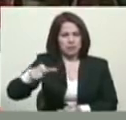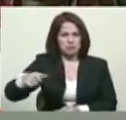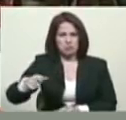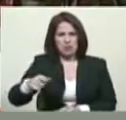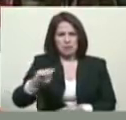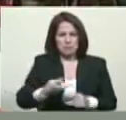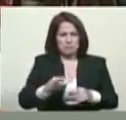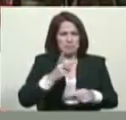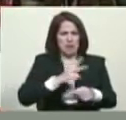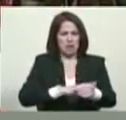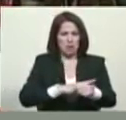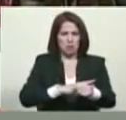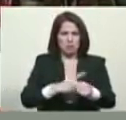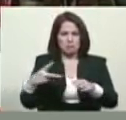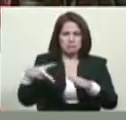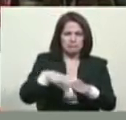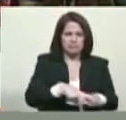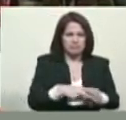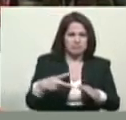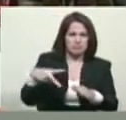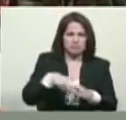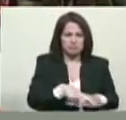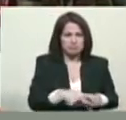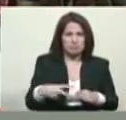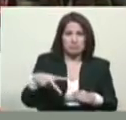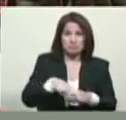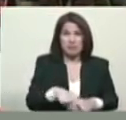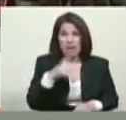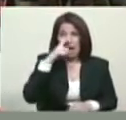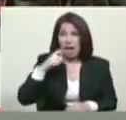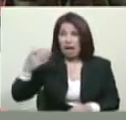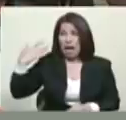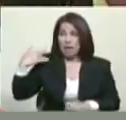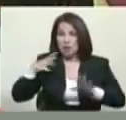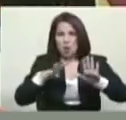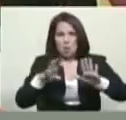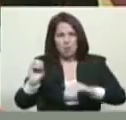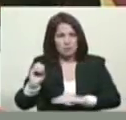más odiado, desde la década del 90